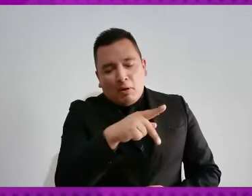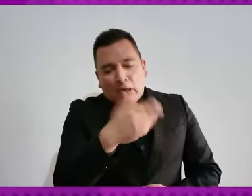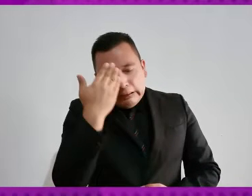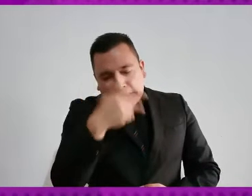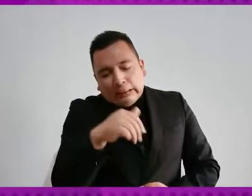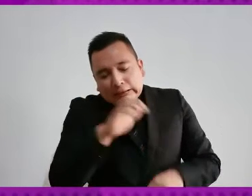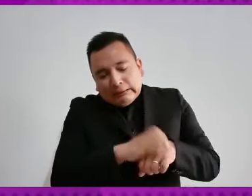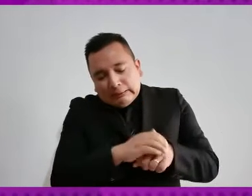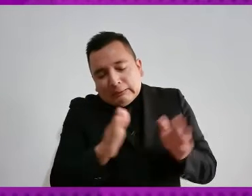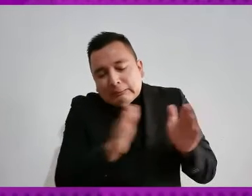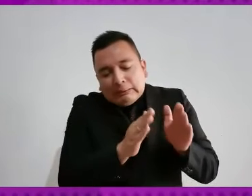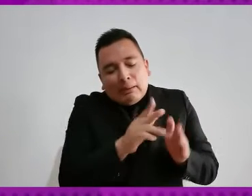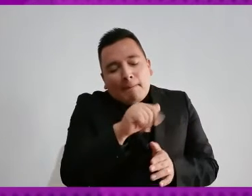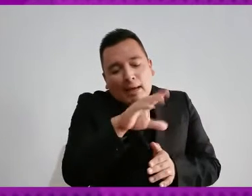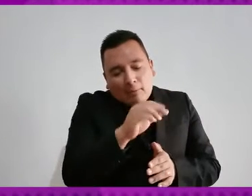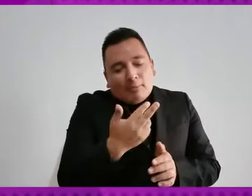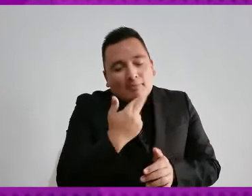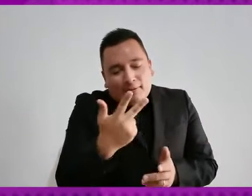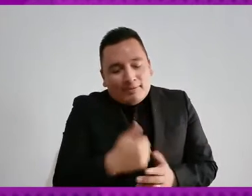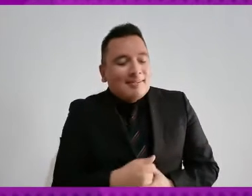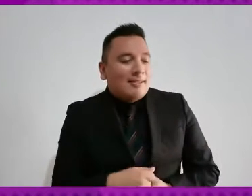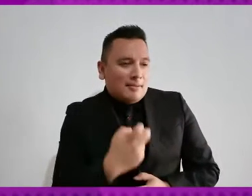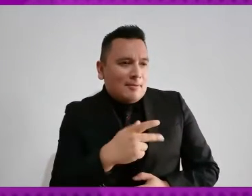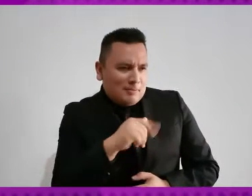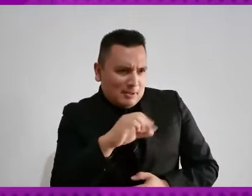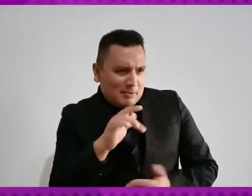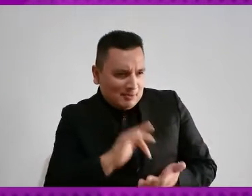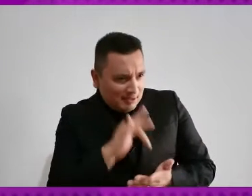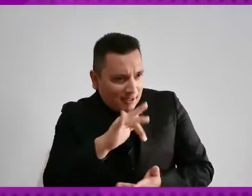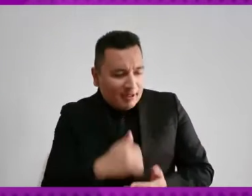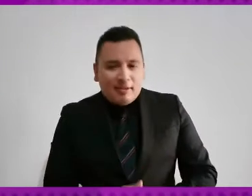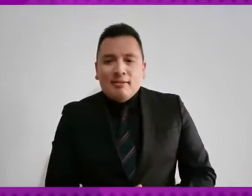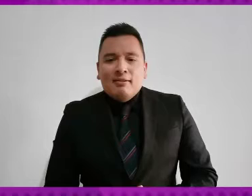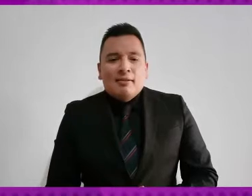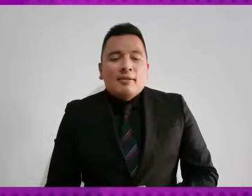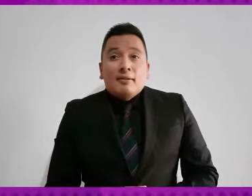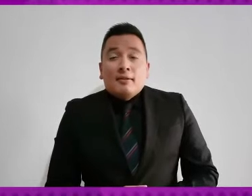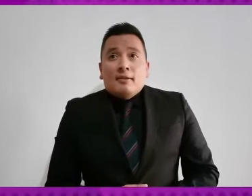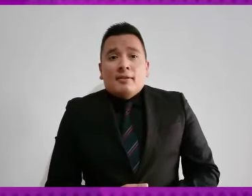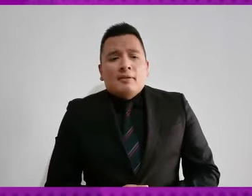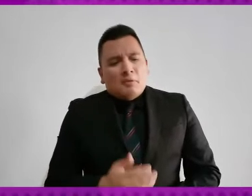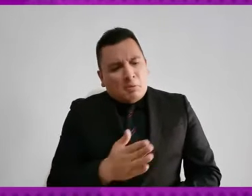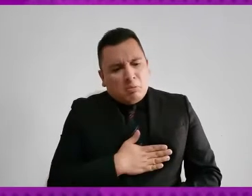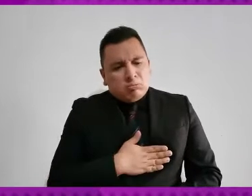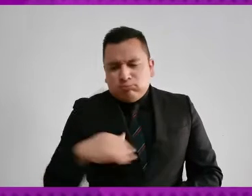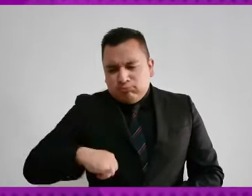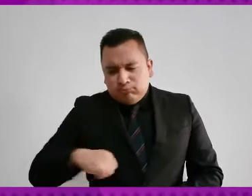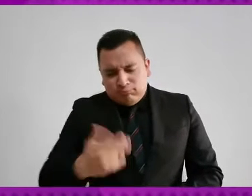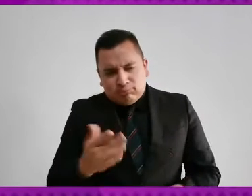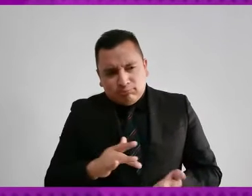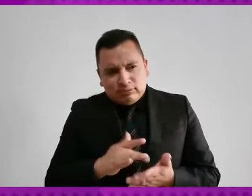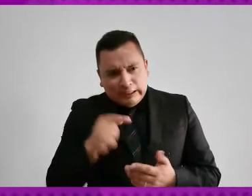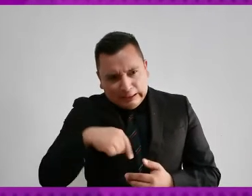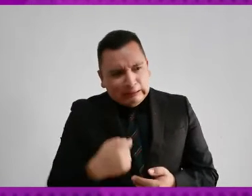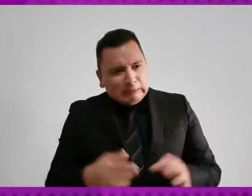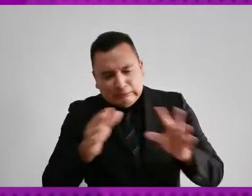Paco. Paco, muchas gracias. Desde luego, a tus órdenes, e insisto, con el interés de poder participar con ustedes,